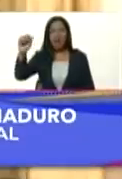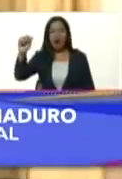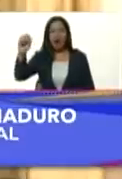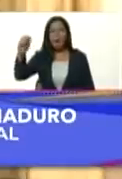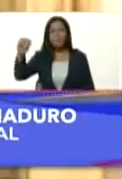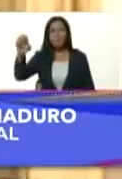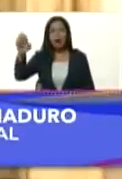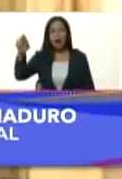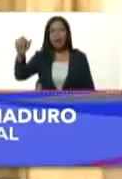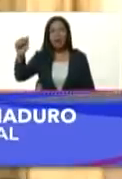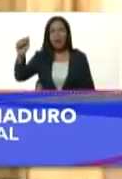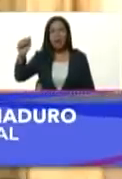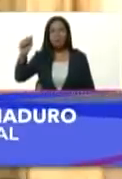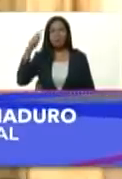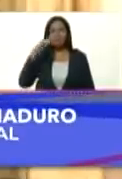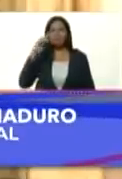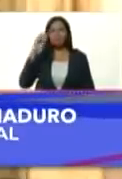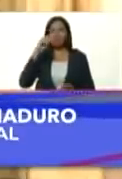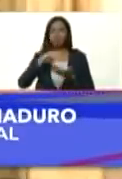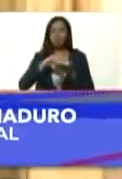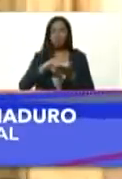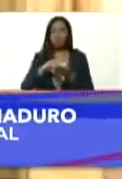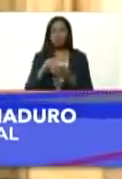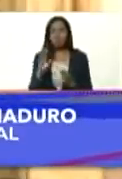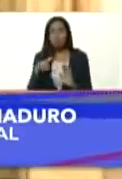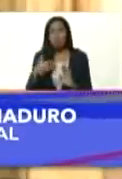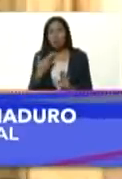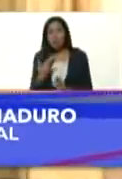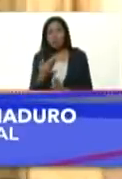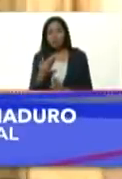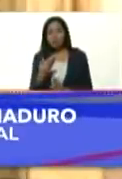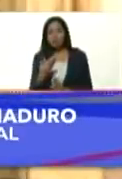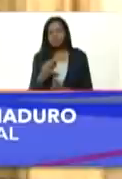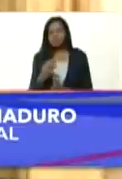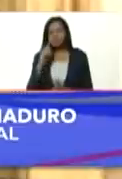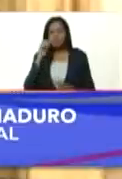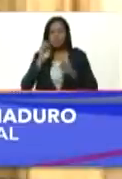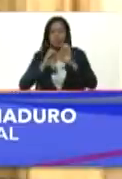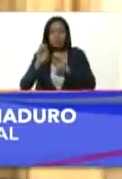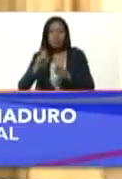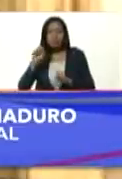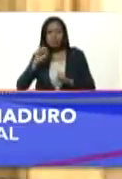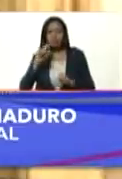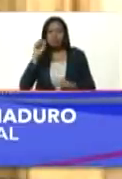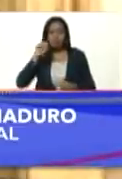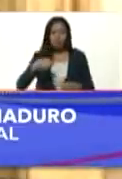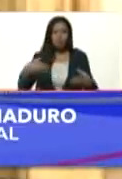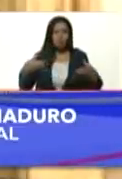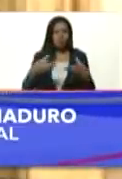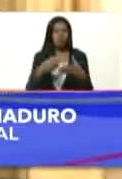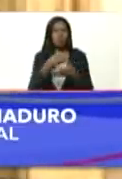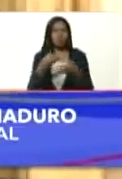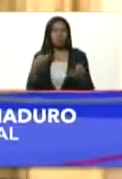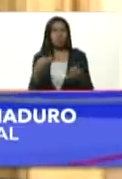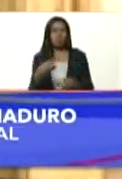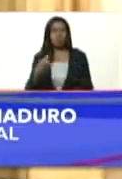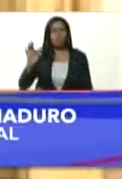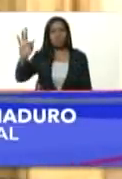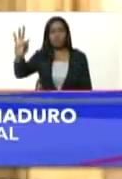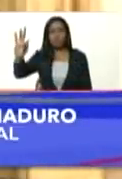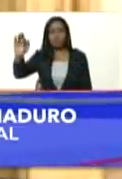Se planteó la posibilidad, yo dije inmediatamente sí, y se dio una reunión extraordinaria con